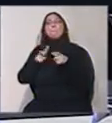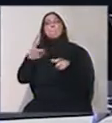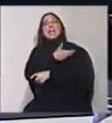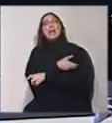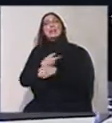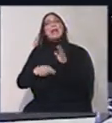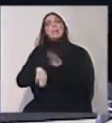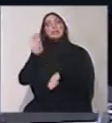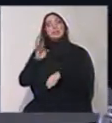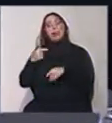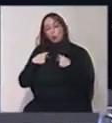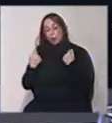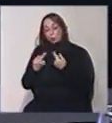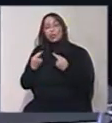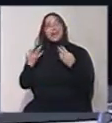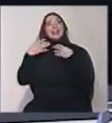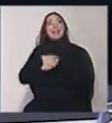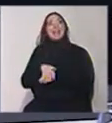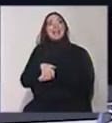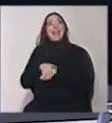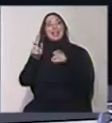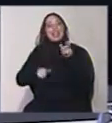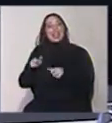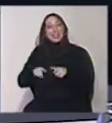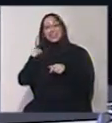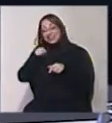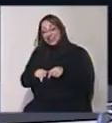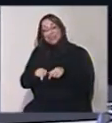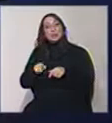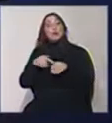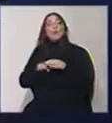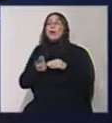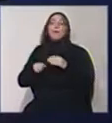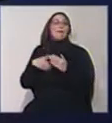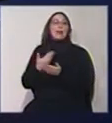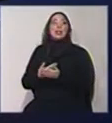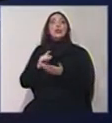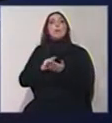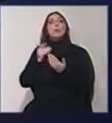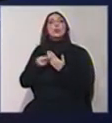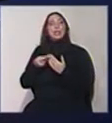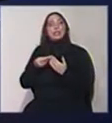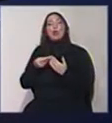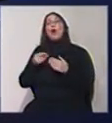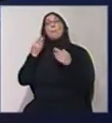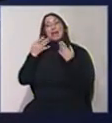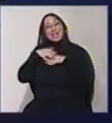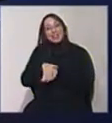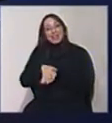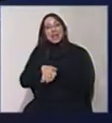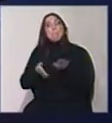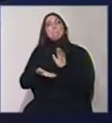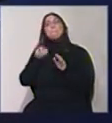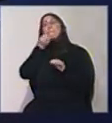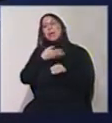proyecto político es para integrar gente, porque si eso sucede habrá fracasado. Nuestro proyecto político es para integrar, para mayor convivencia,